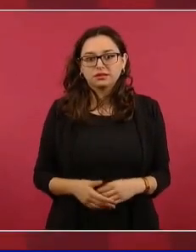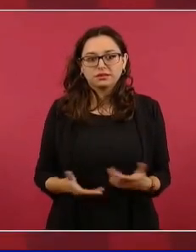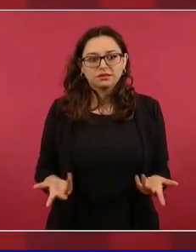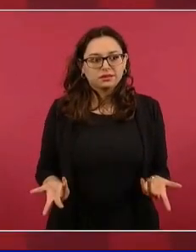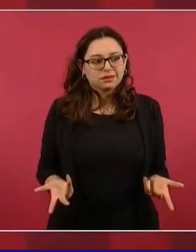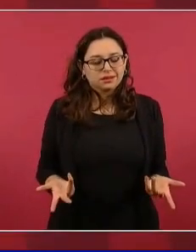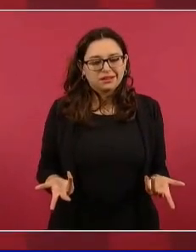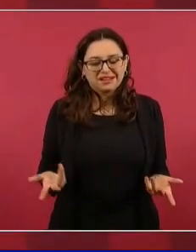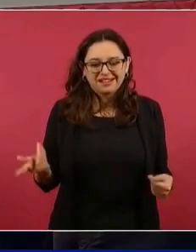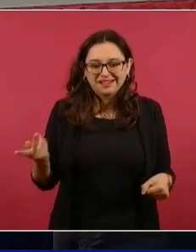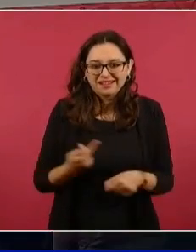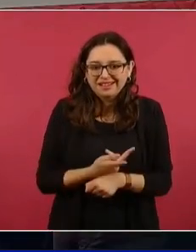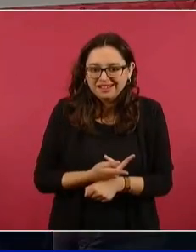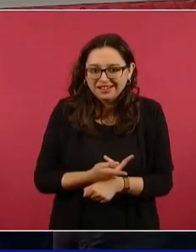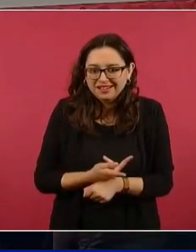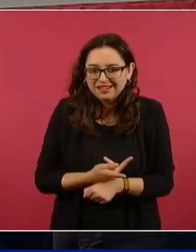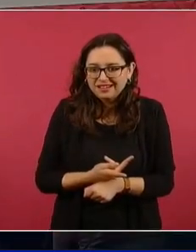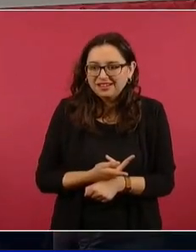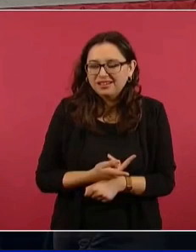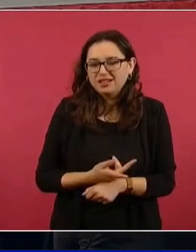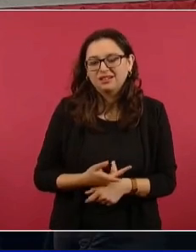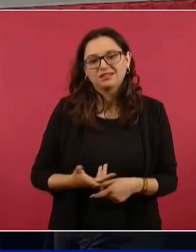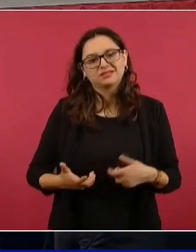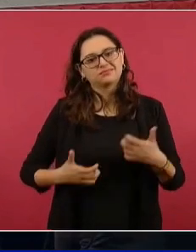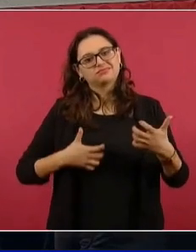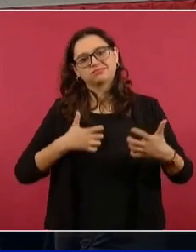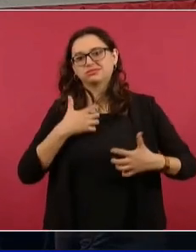insatisfacción. Entonces, hemos estado en esa postura.